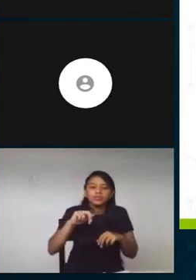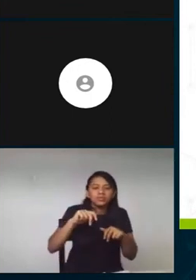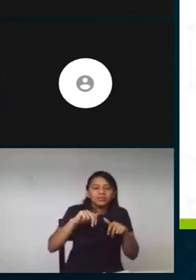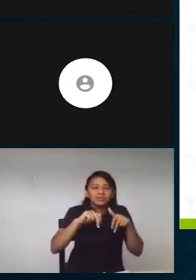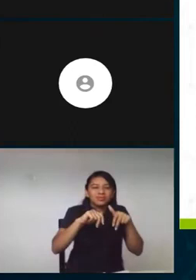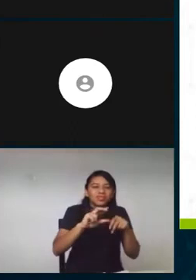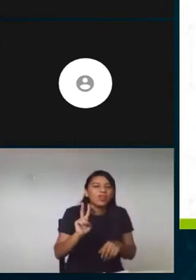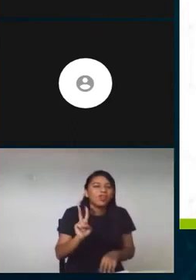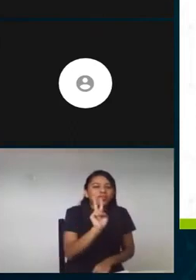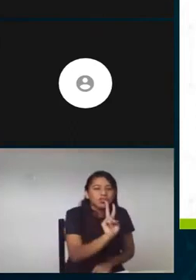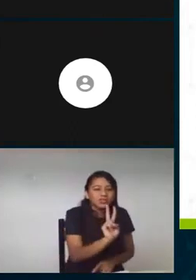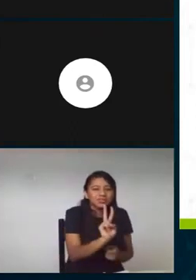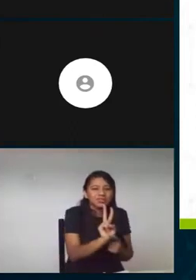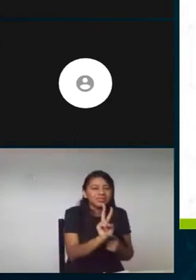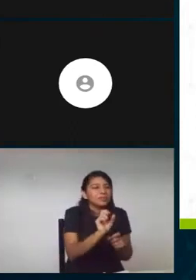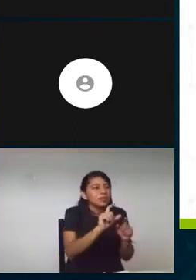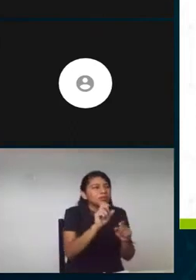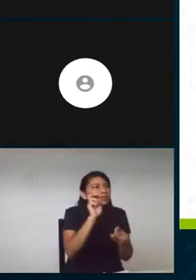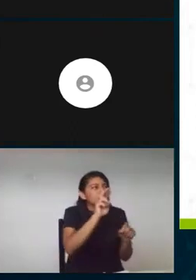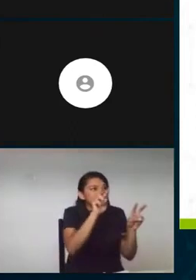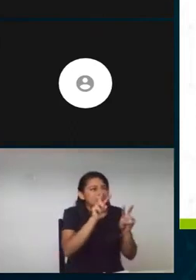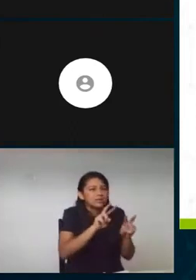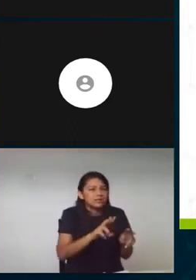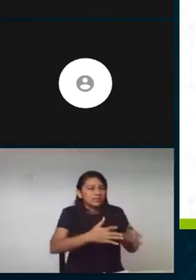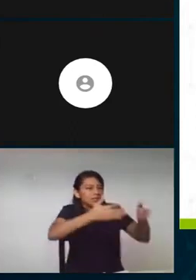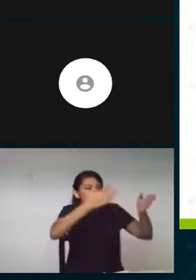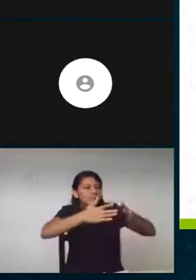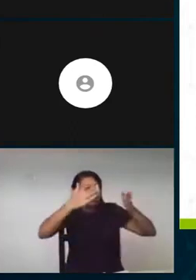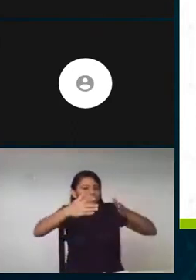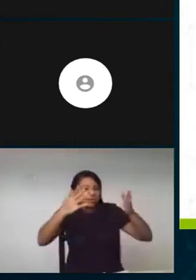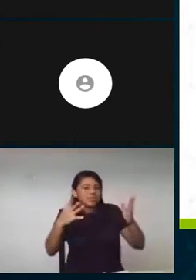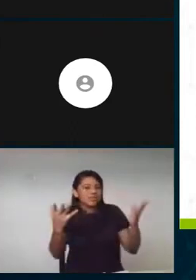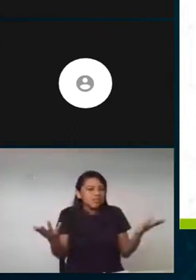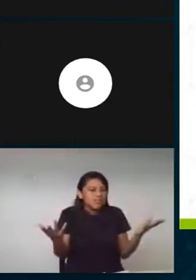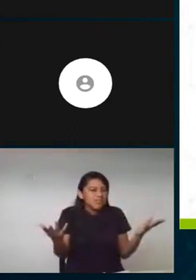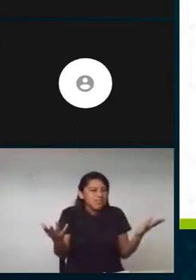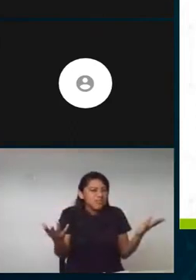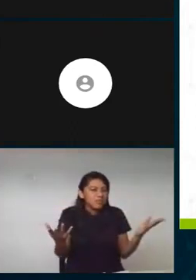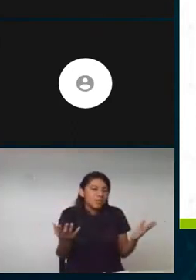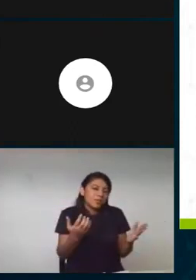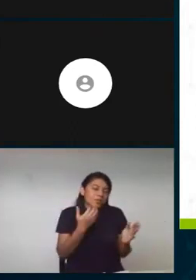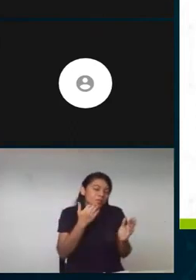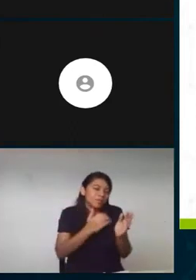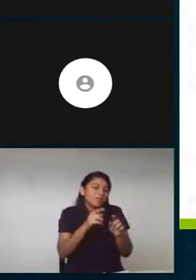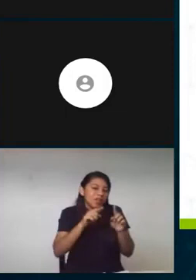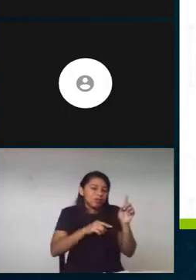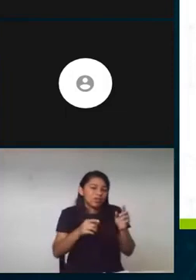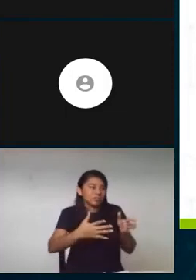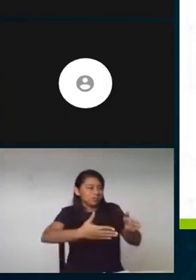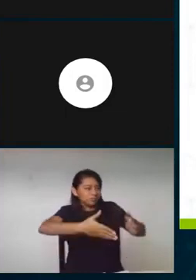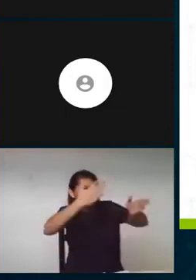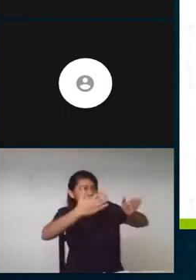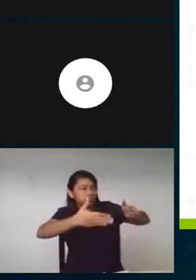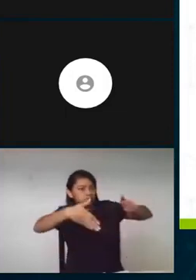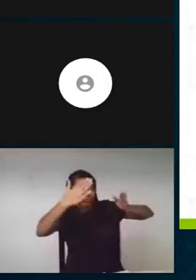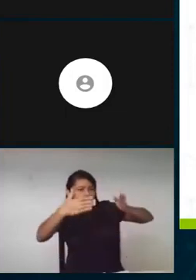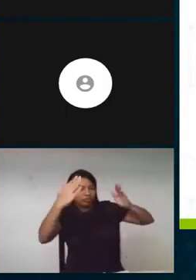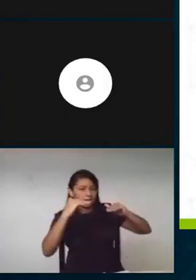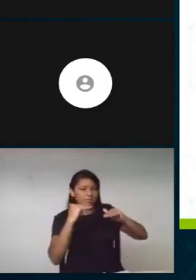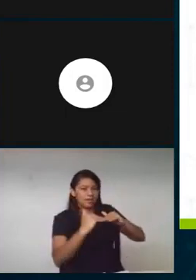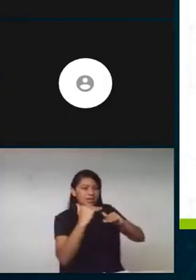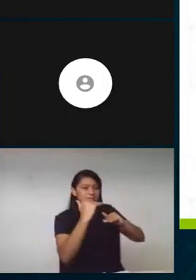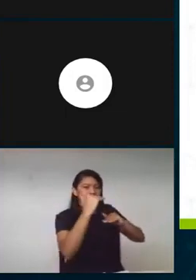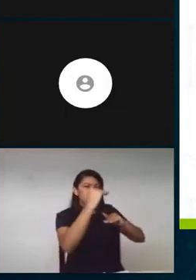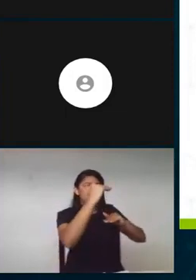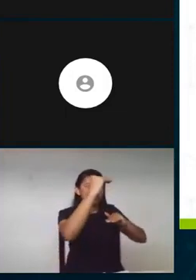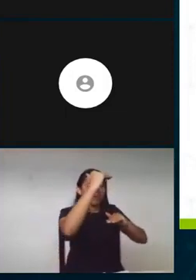o ductos de basura que tienen poca capacidad para depositar la bolsita o ya están pues obsoletos por el tiempo porque hay